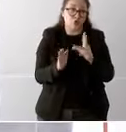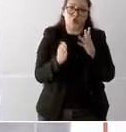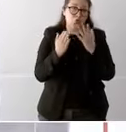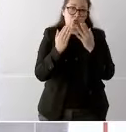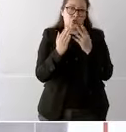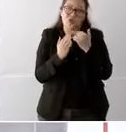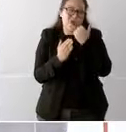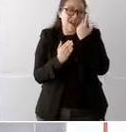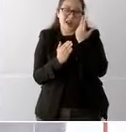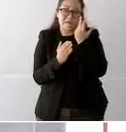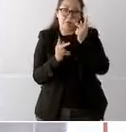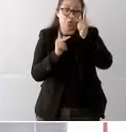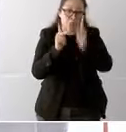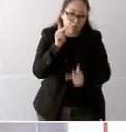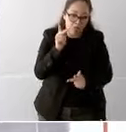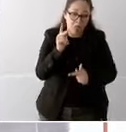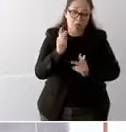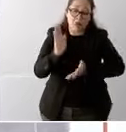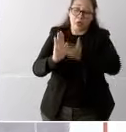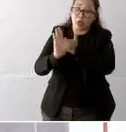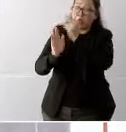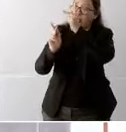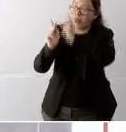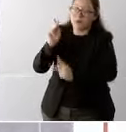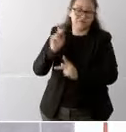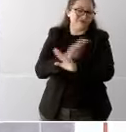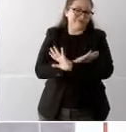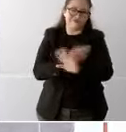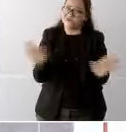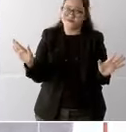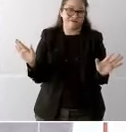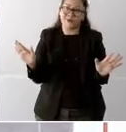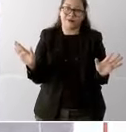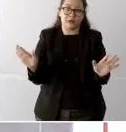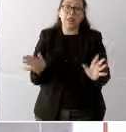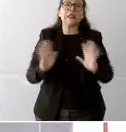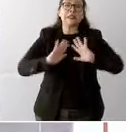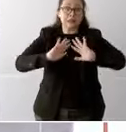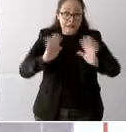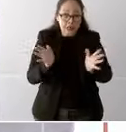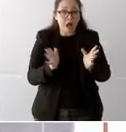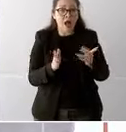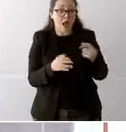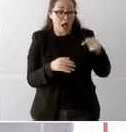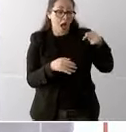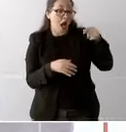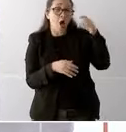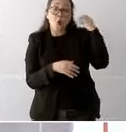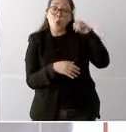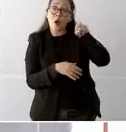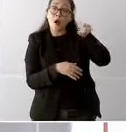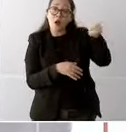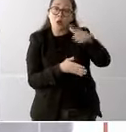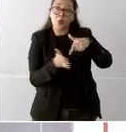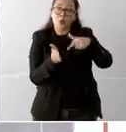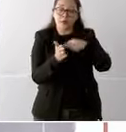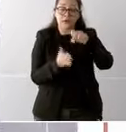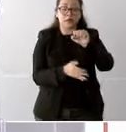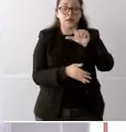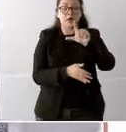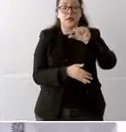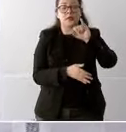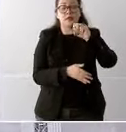que en Salina Cruz se van a iniciar